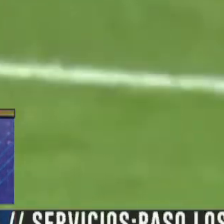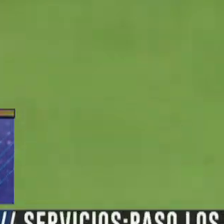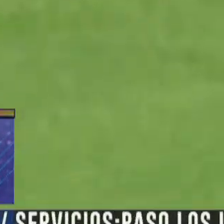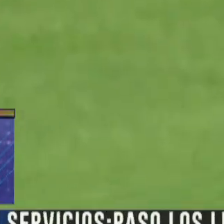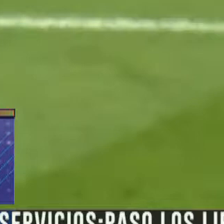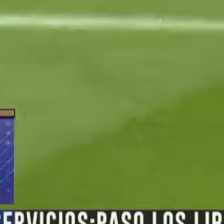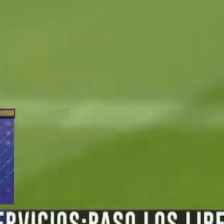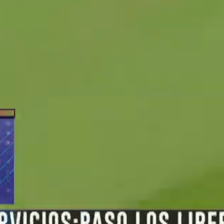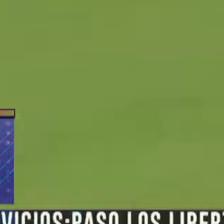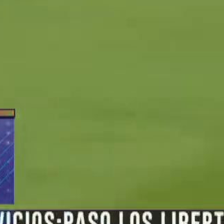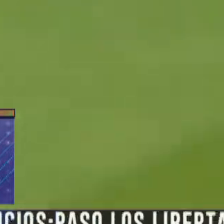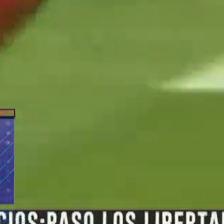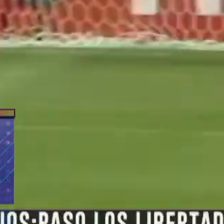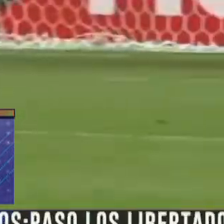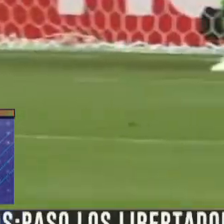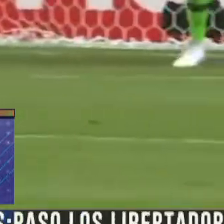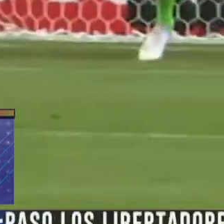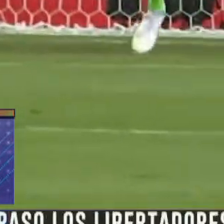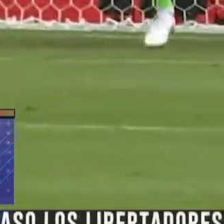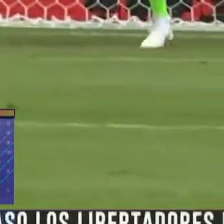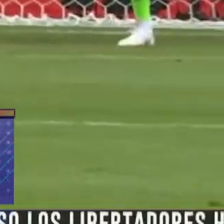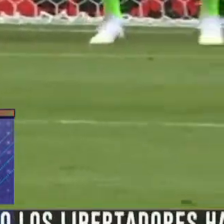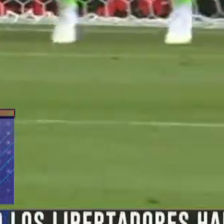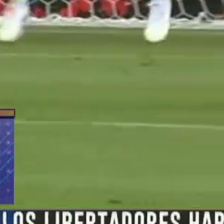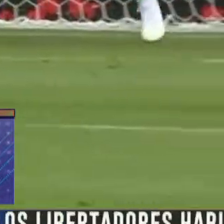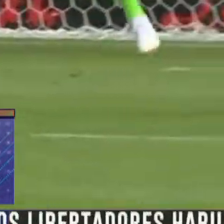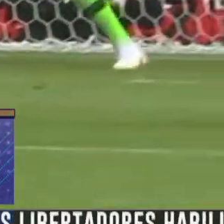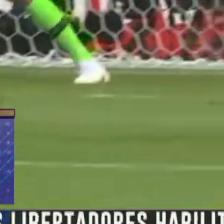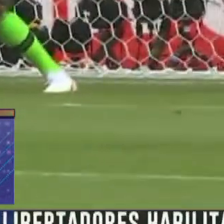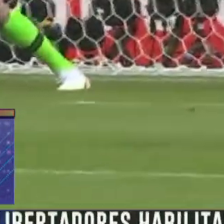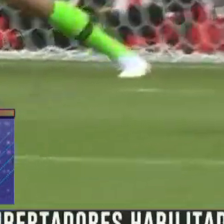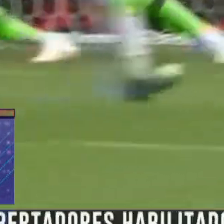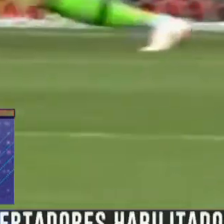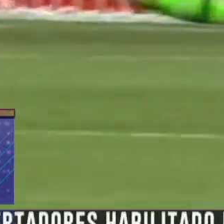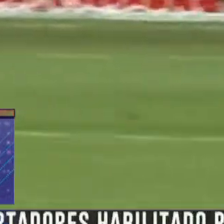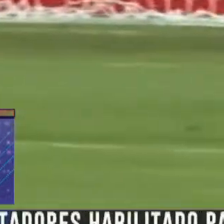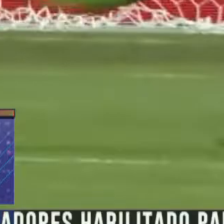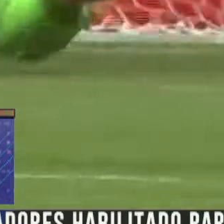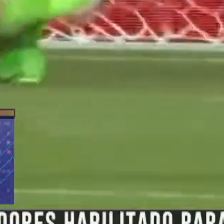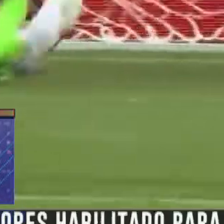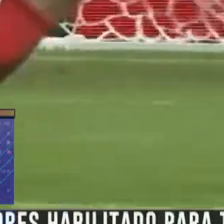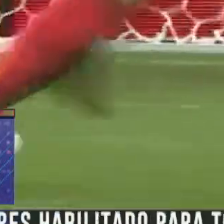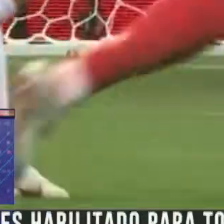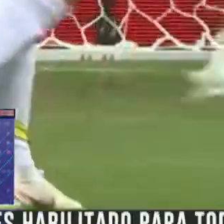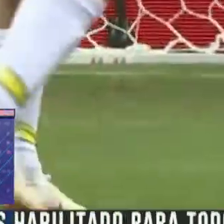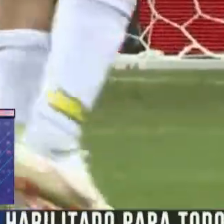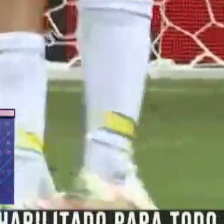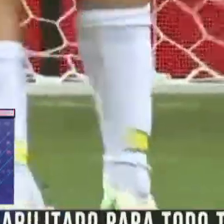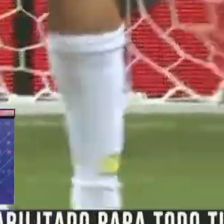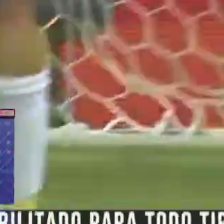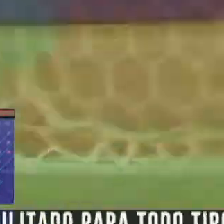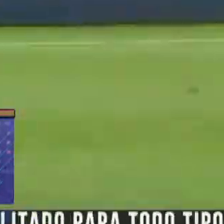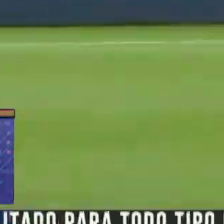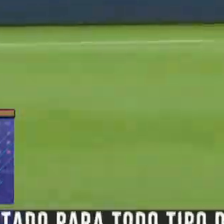con Bélgica por los cuartos de final. Los belgas serán rivales en semifinales de Francia, que vencieron 2-0 a